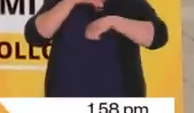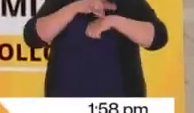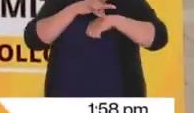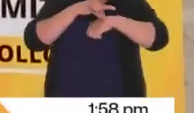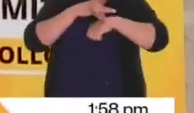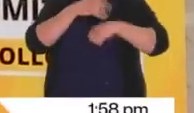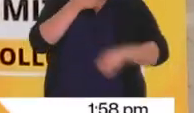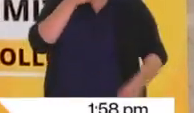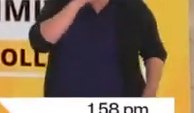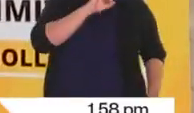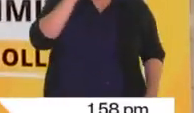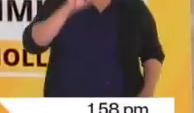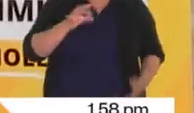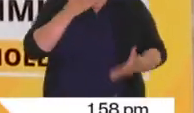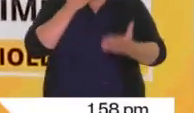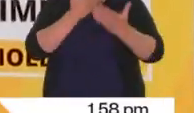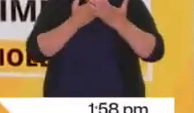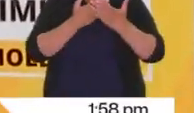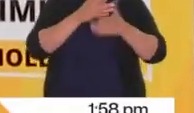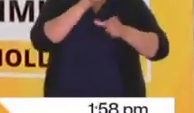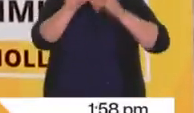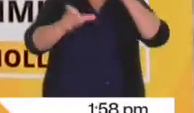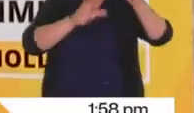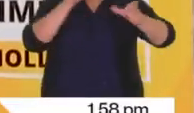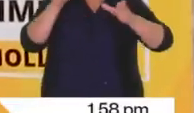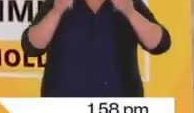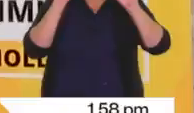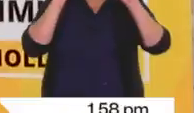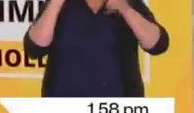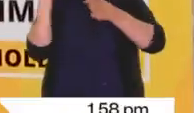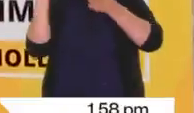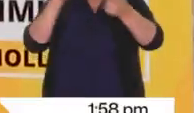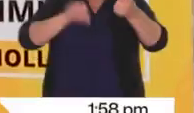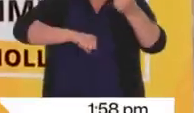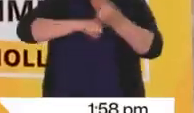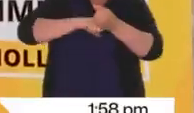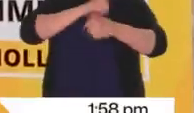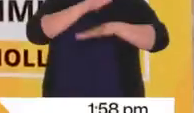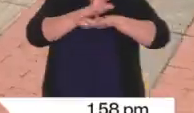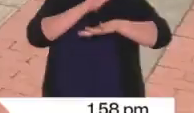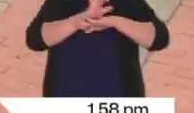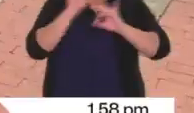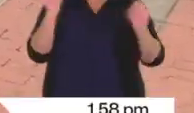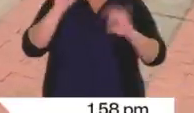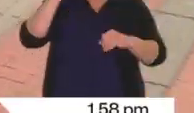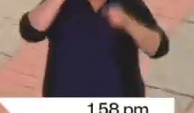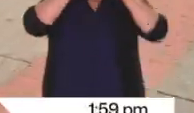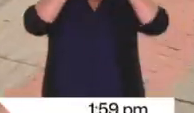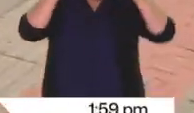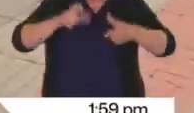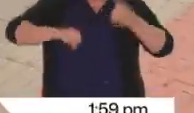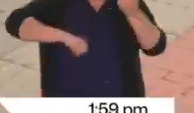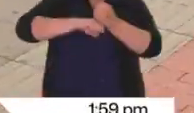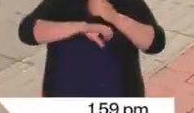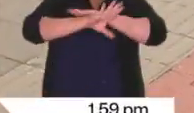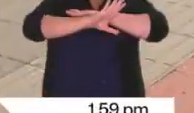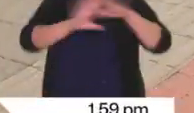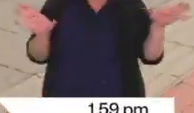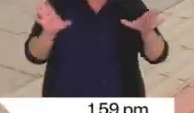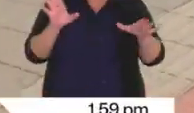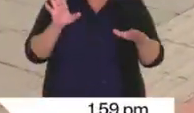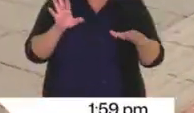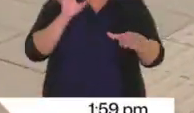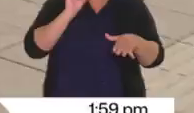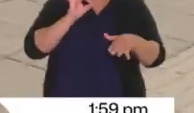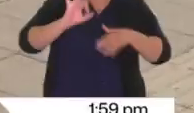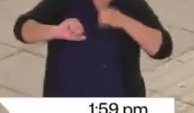100% gracias a las personas como tú y como yo no tenemos ayuda de ninguna entidad ni del Estado pero siempre Encuentran una mano amiga que